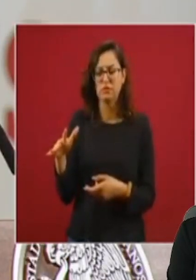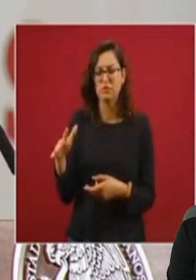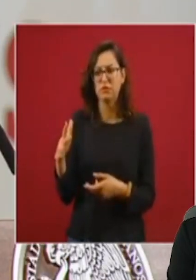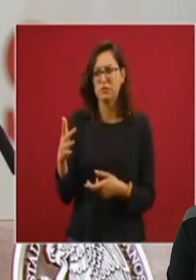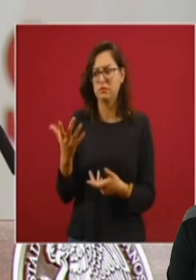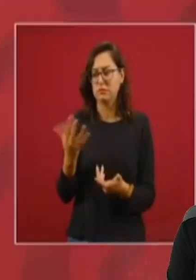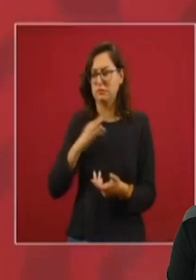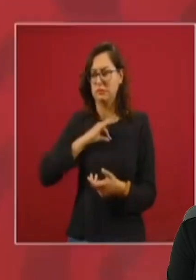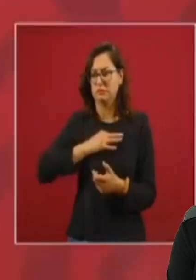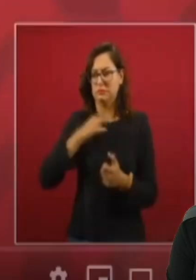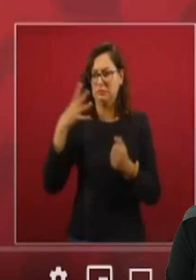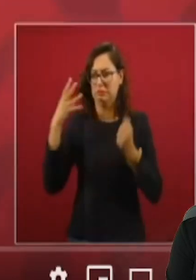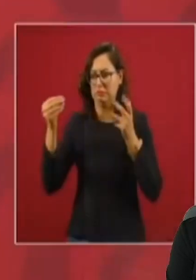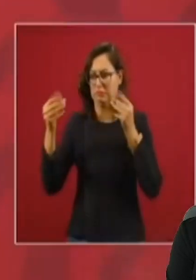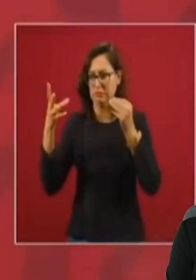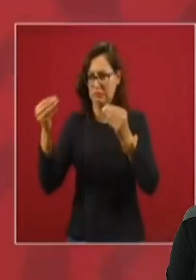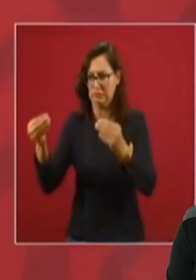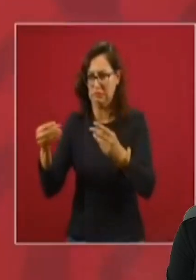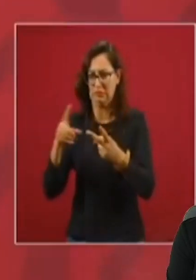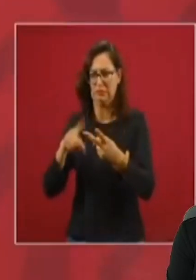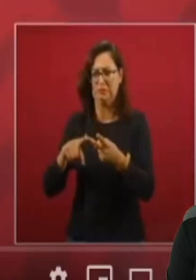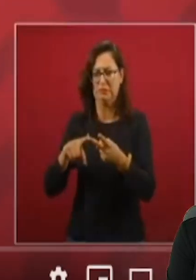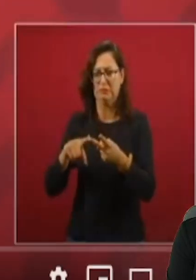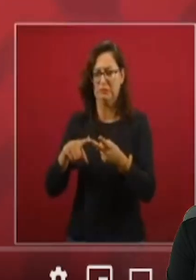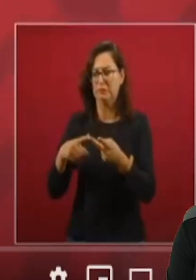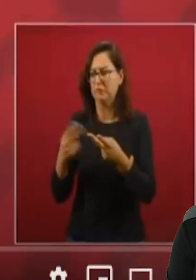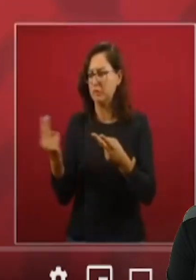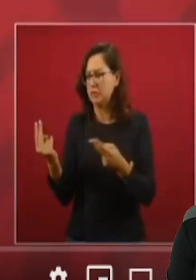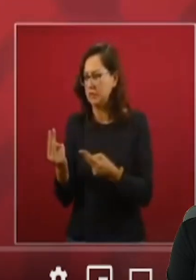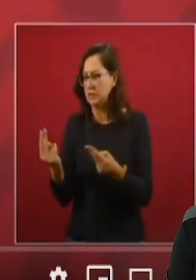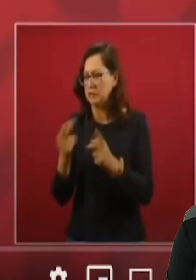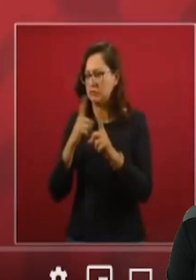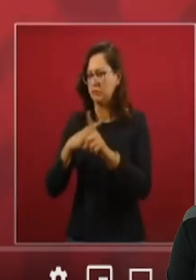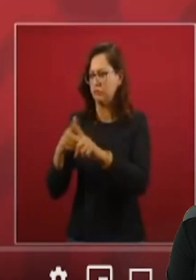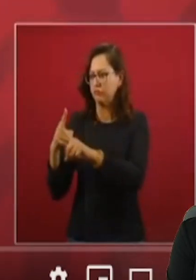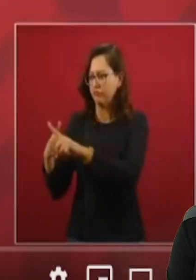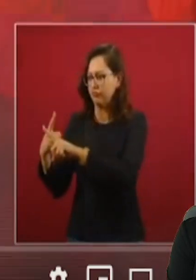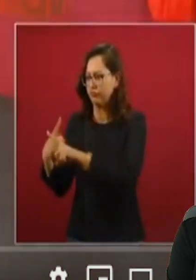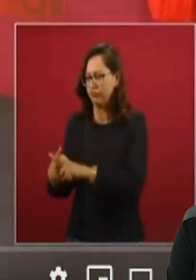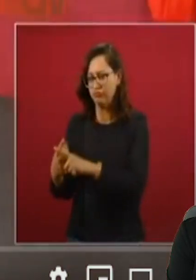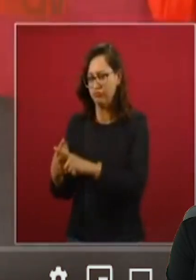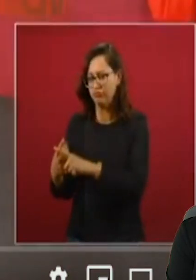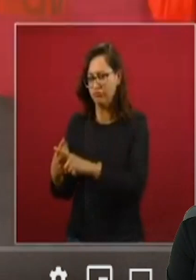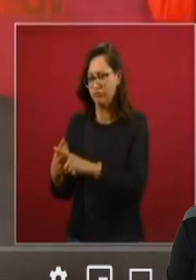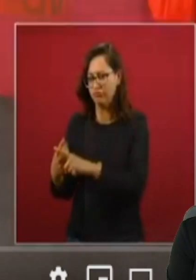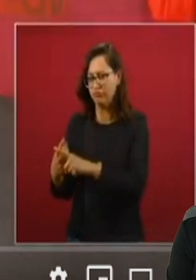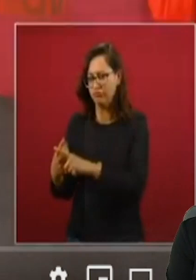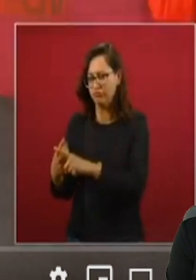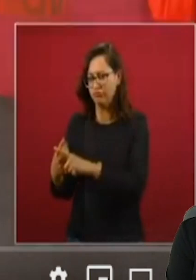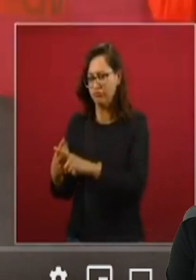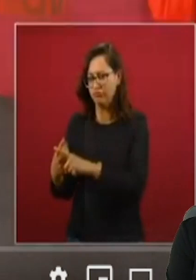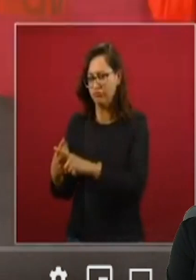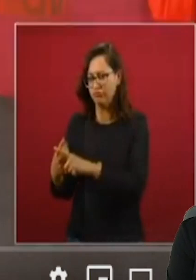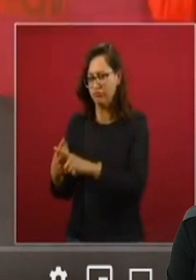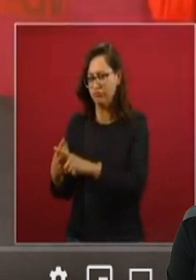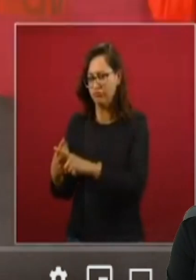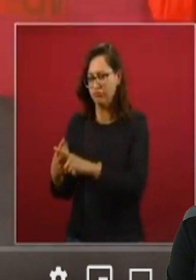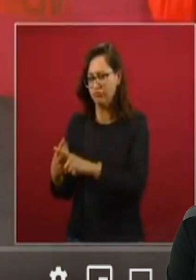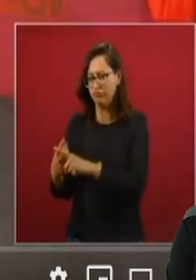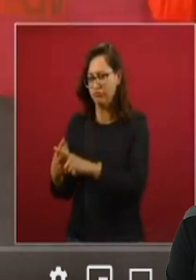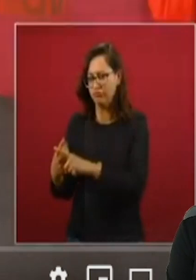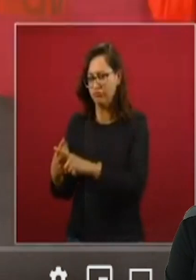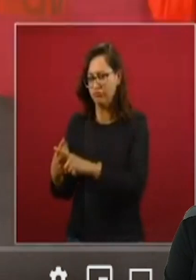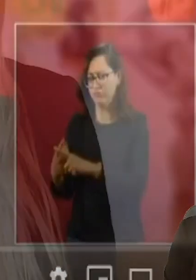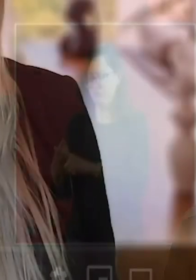la emergencia sanitaria y para las necesidades de la gente. Del pueblo, porque del